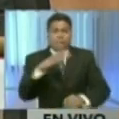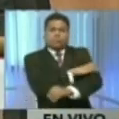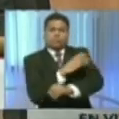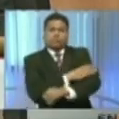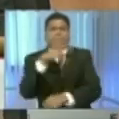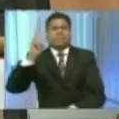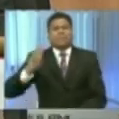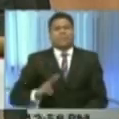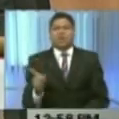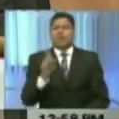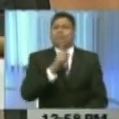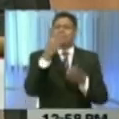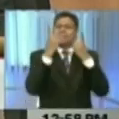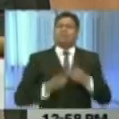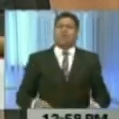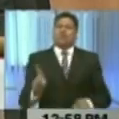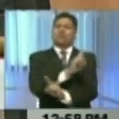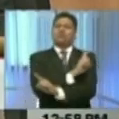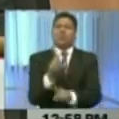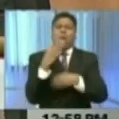no hacerlo,